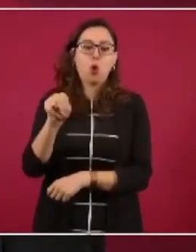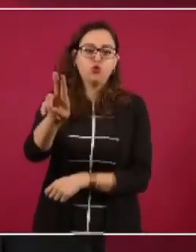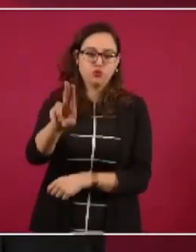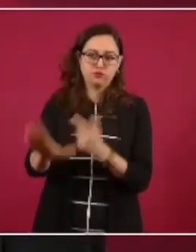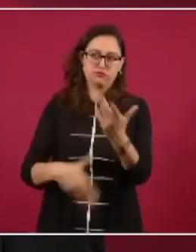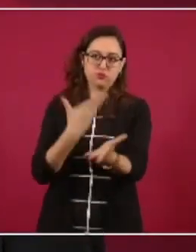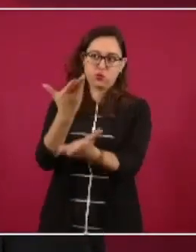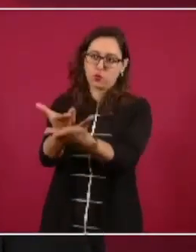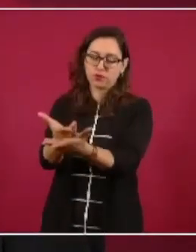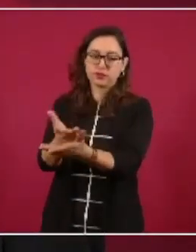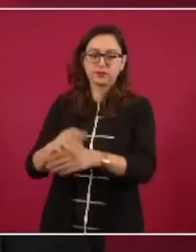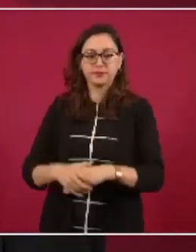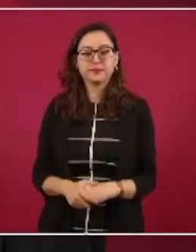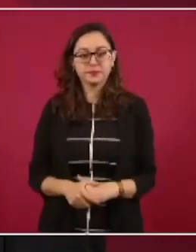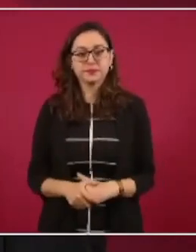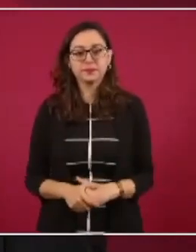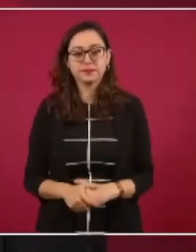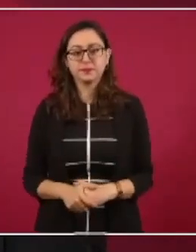Unidas.